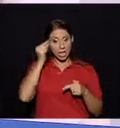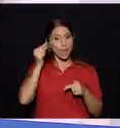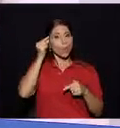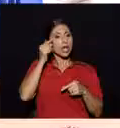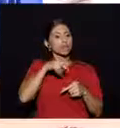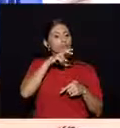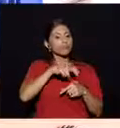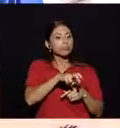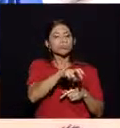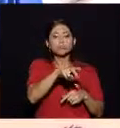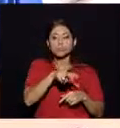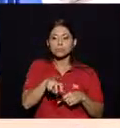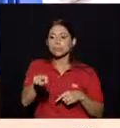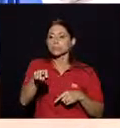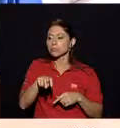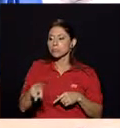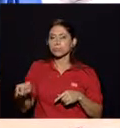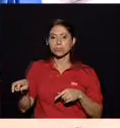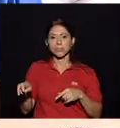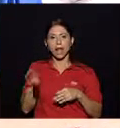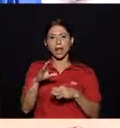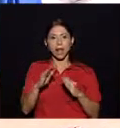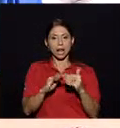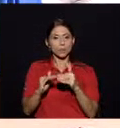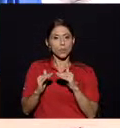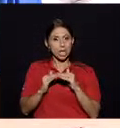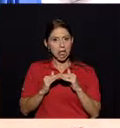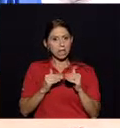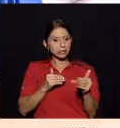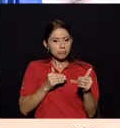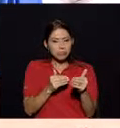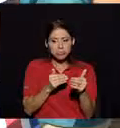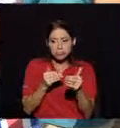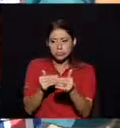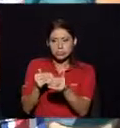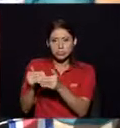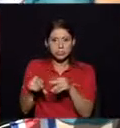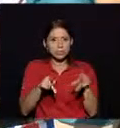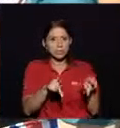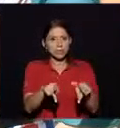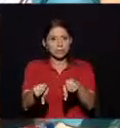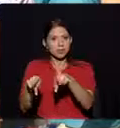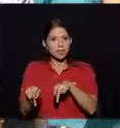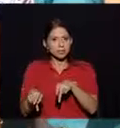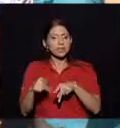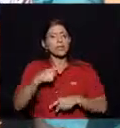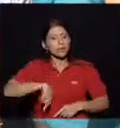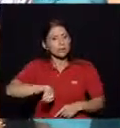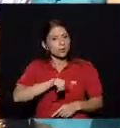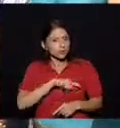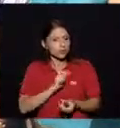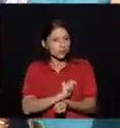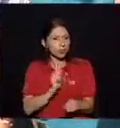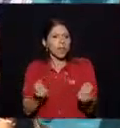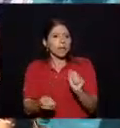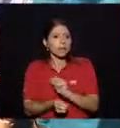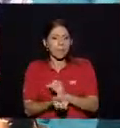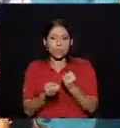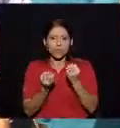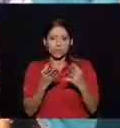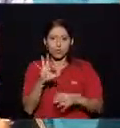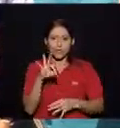traslada a las comunidades, que tiene un acercamiento directo con las personas y en ese sentido digamos que hemos cambiado muchísimo la